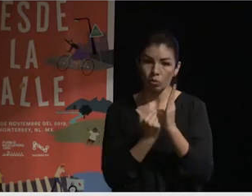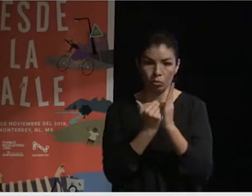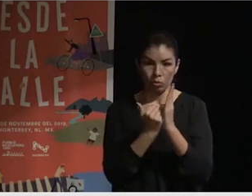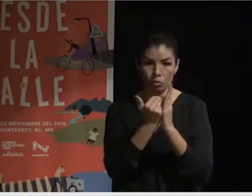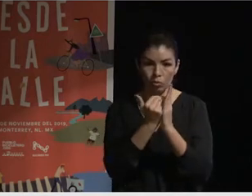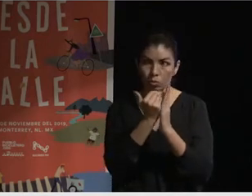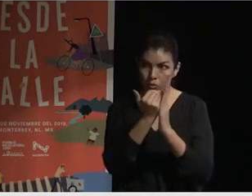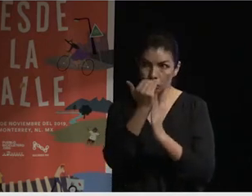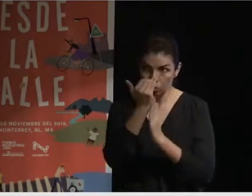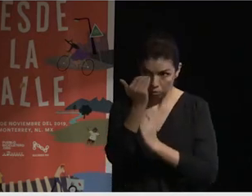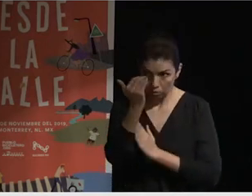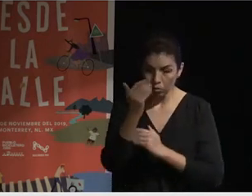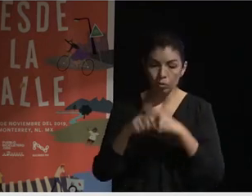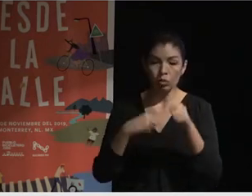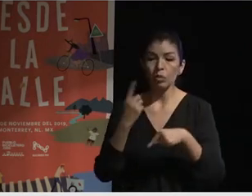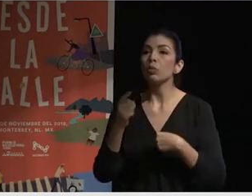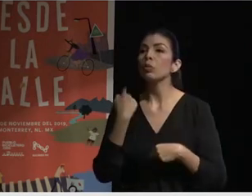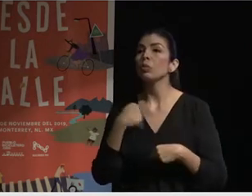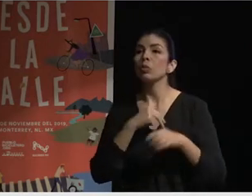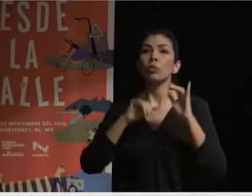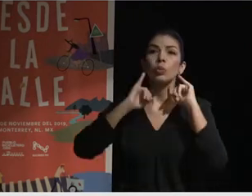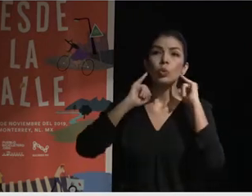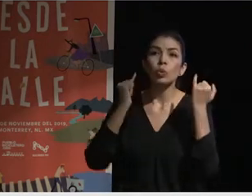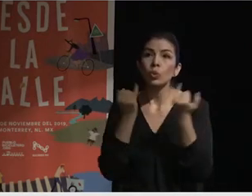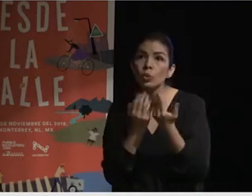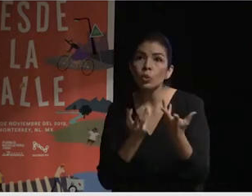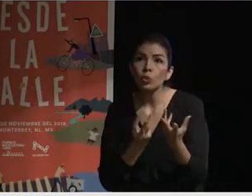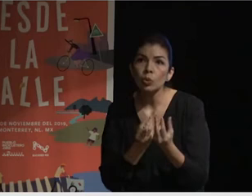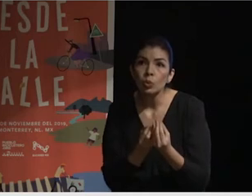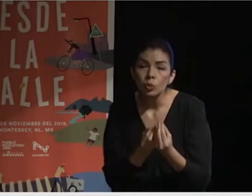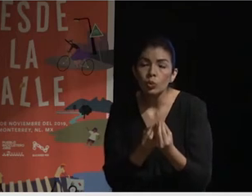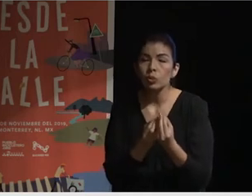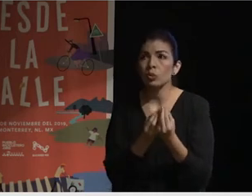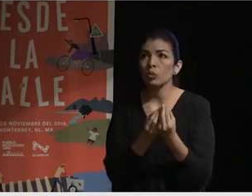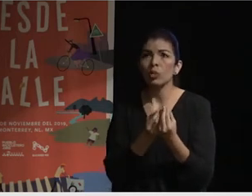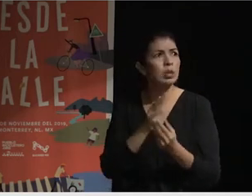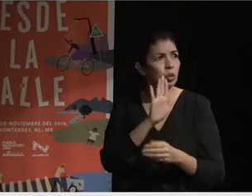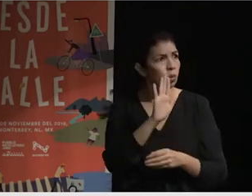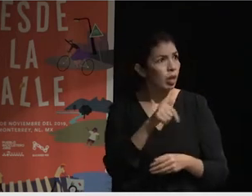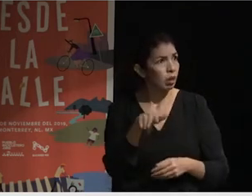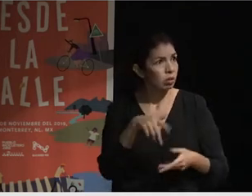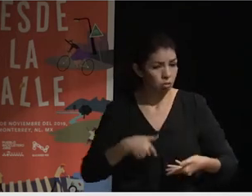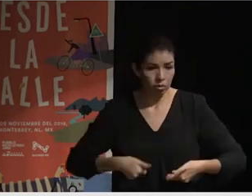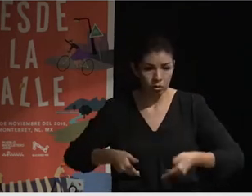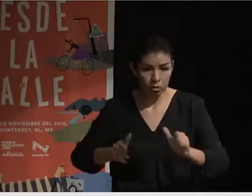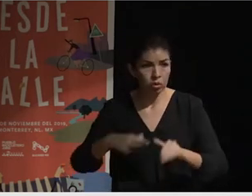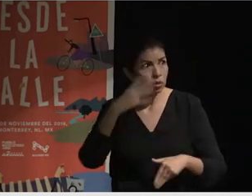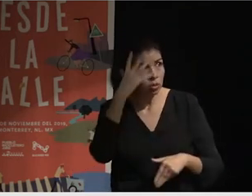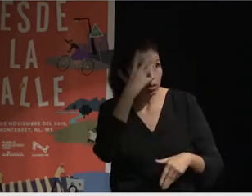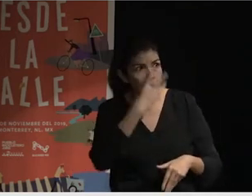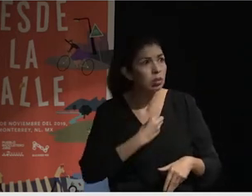renta. Y cuando termina ella, una señora como de 60 años, la primera tenía como